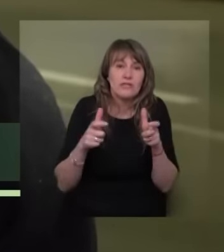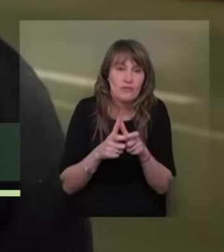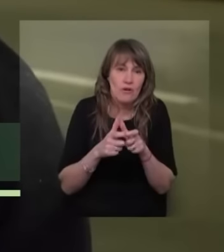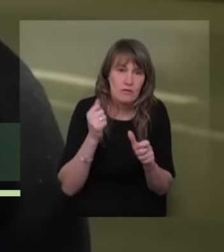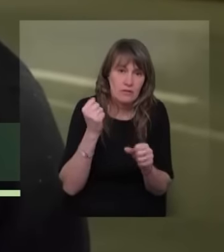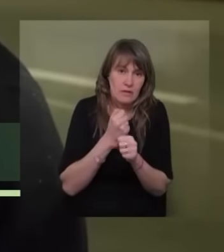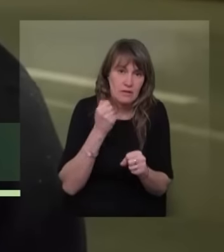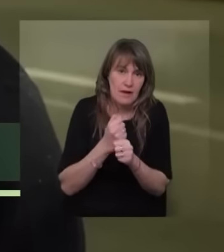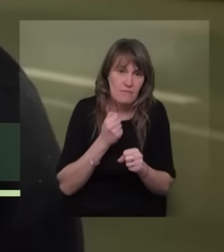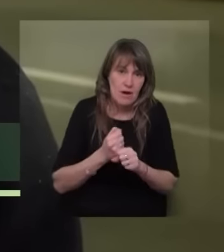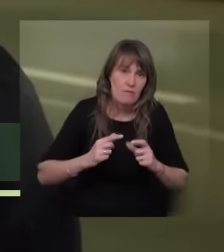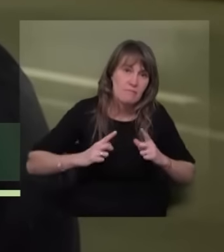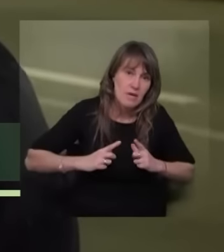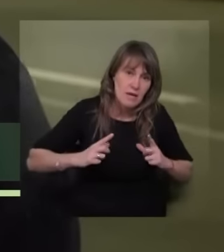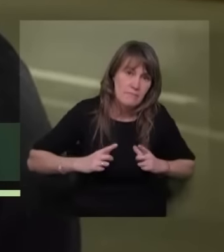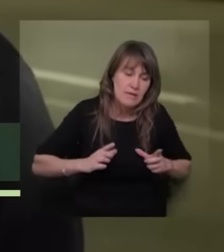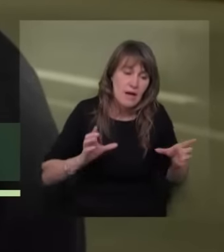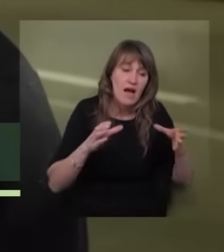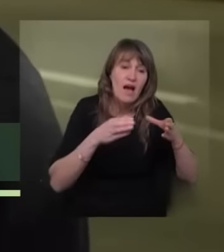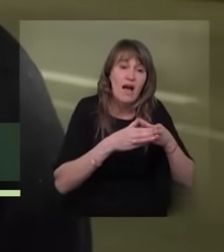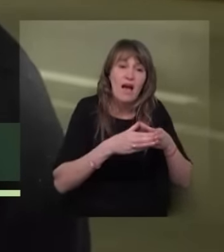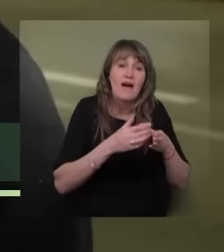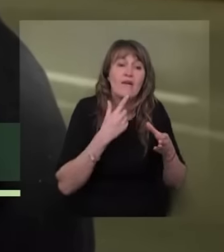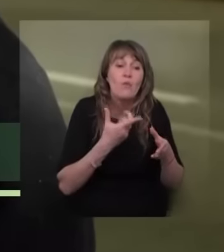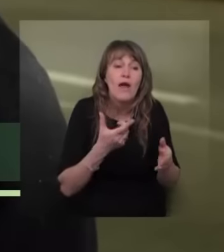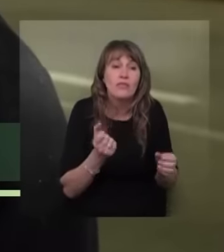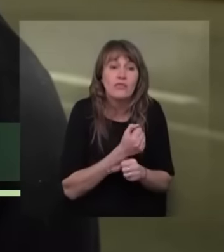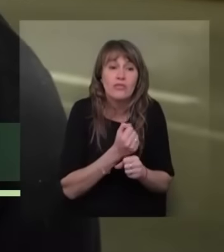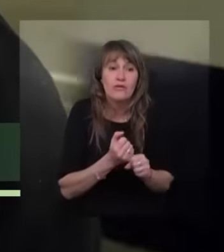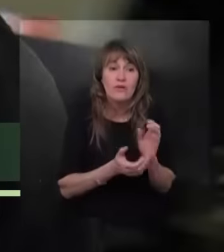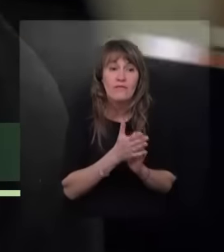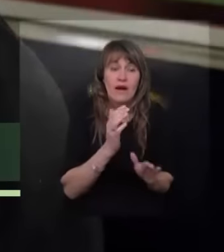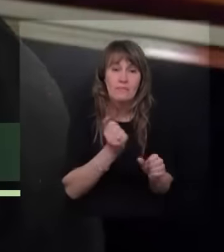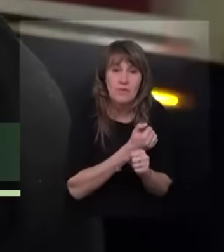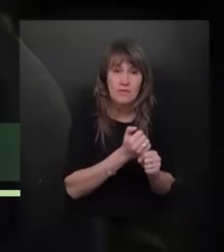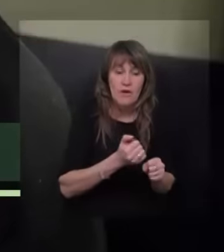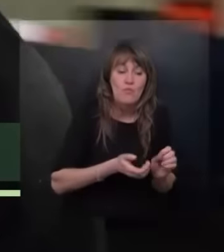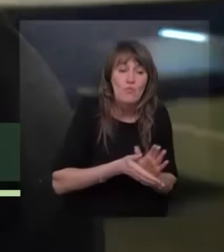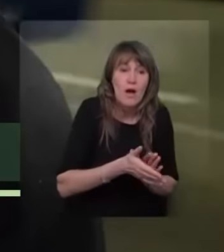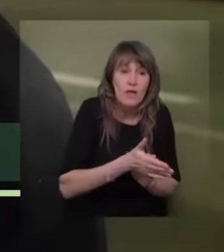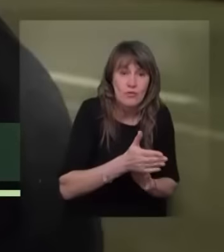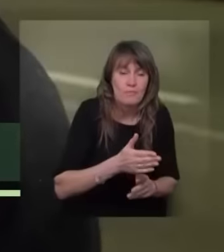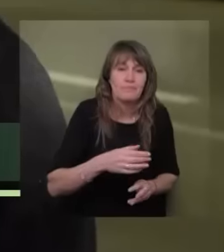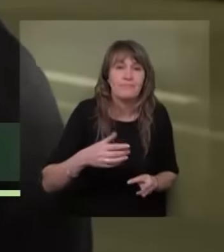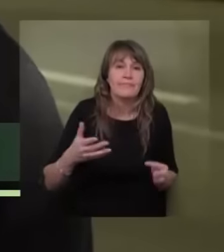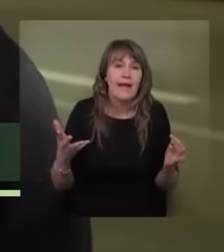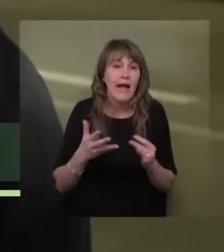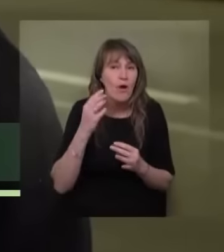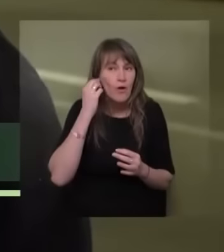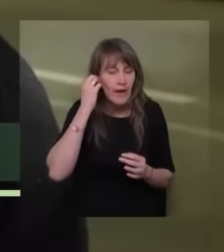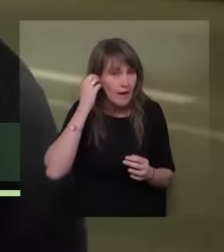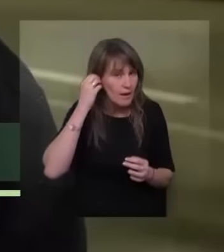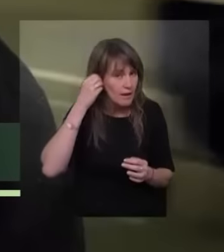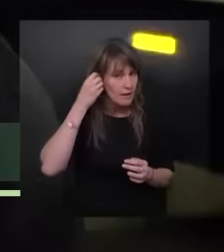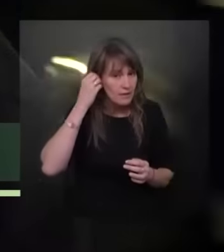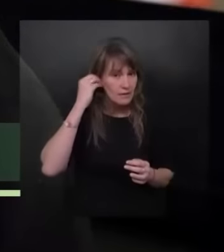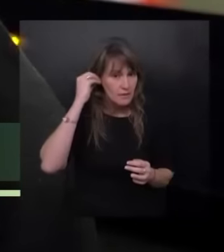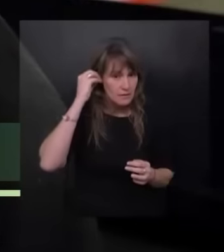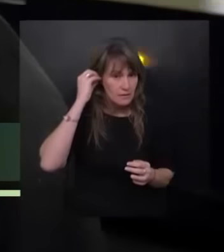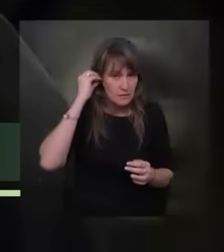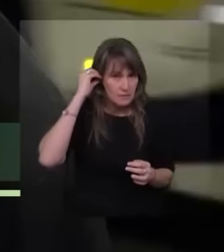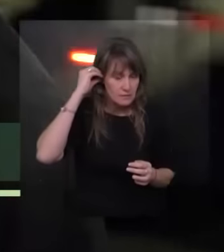a a a sacarla y y ahora con este marco de que vamos a tener que trabajar hasta los